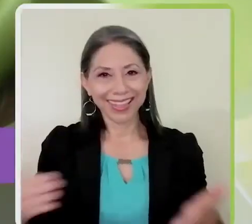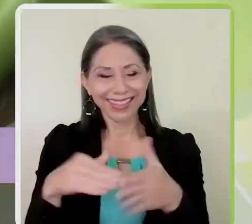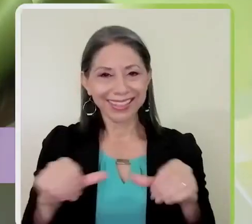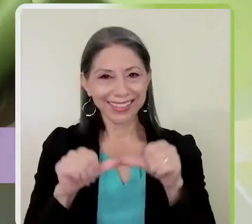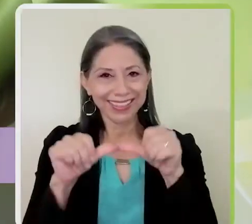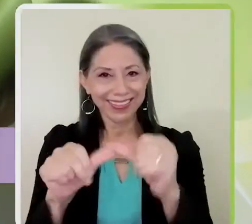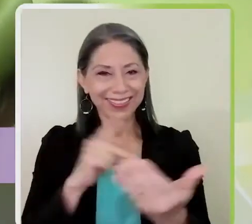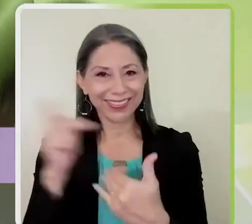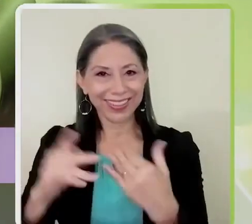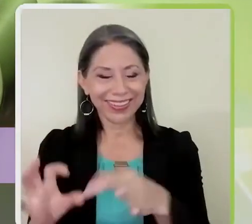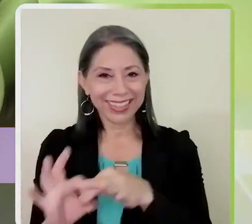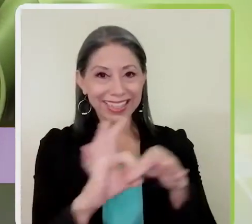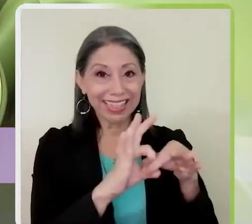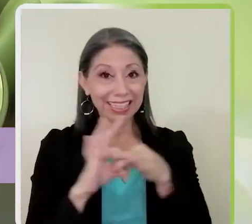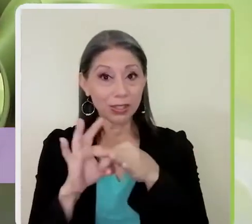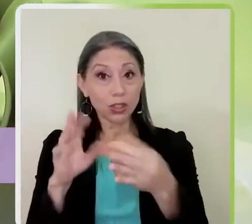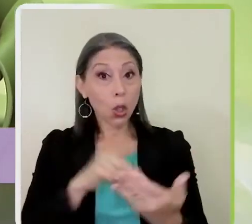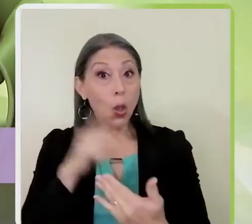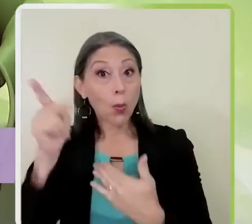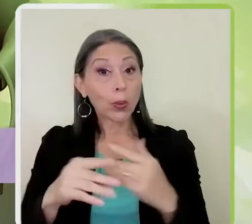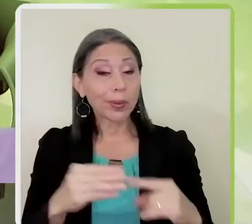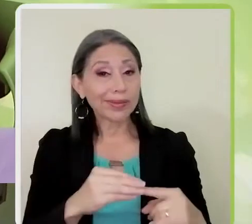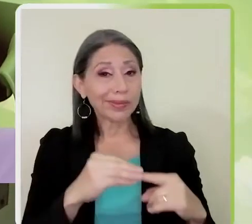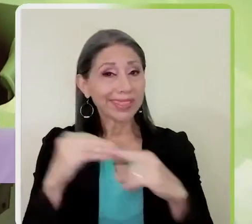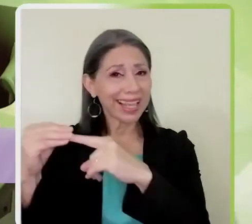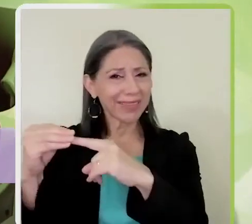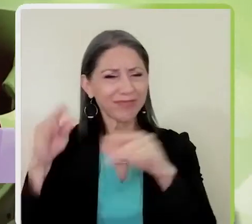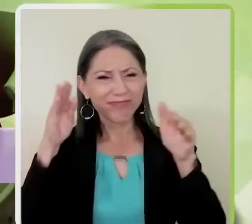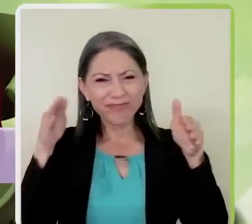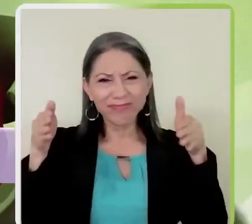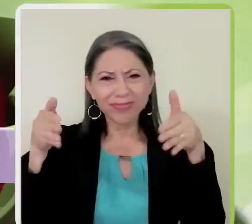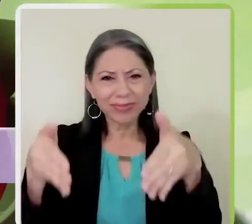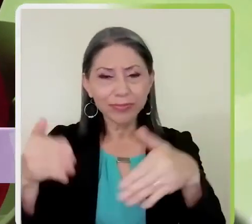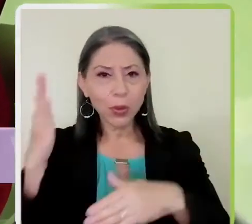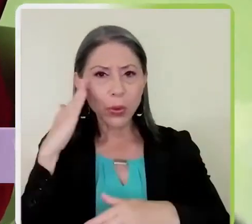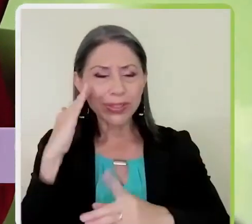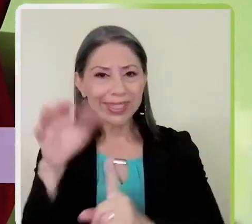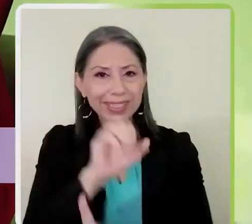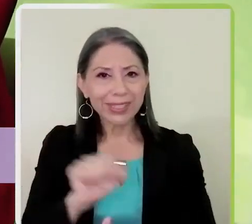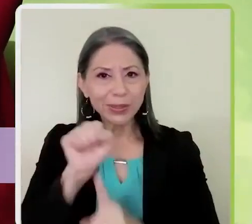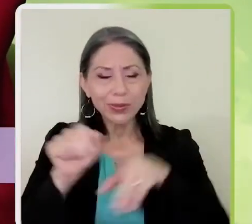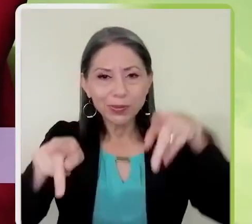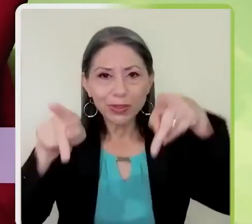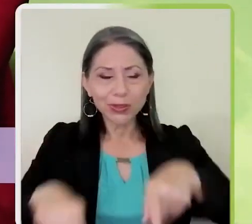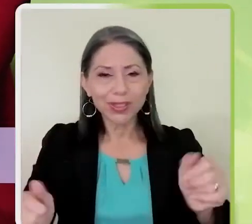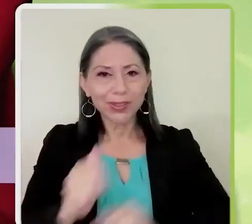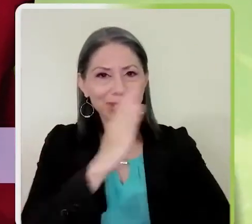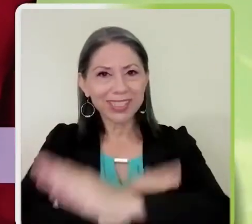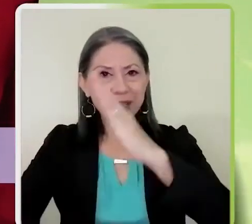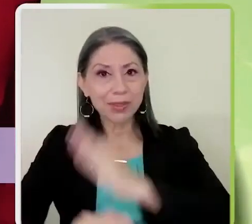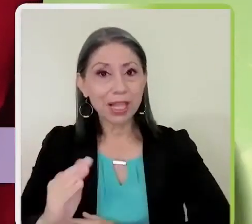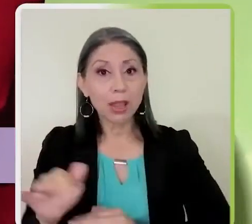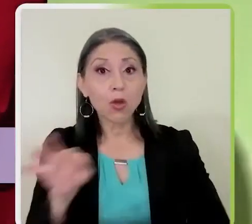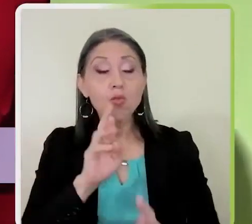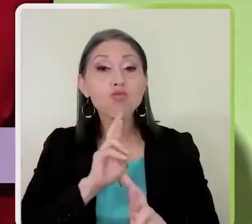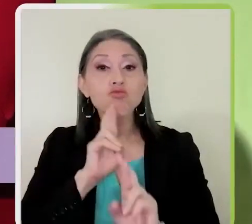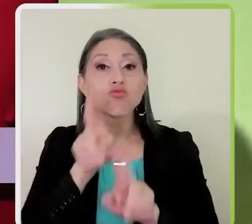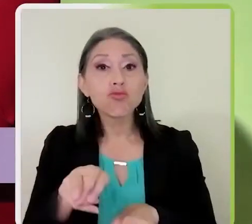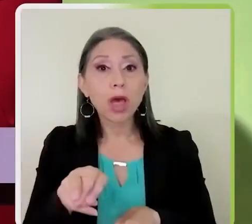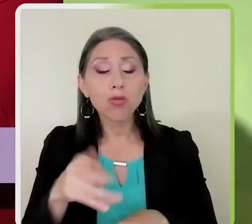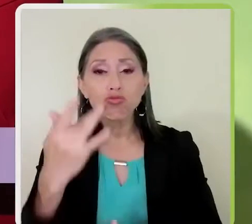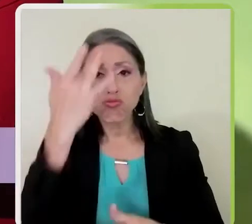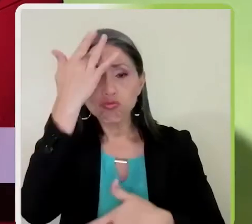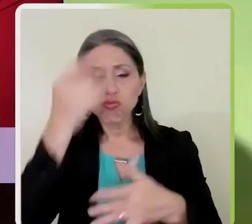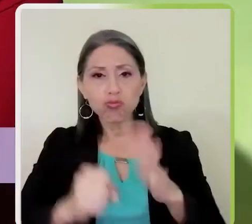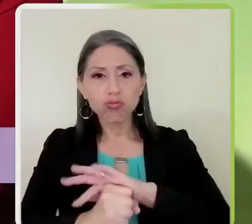Estamos de vuelta en Nexos en una edición muy especial dedicada a conocer la situación de las personas con discapacidad a raíz de la crisis por